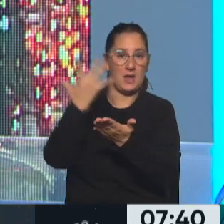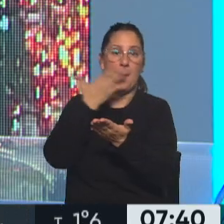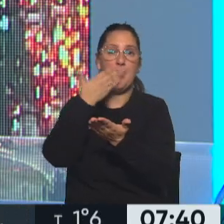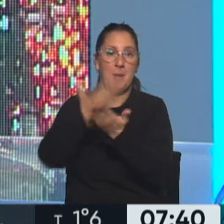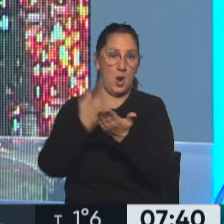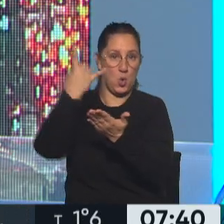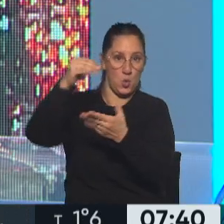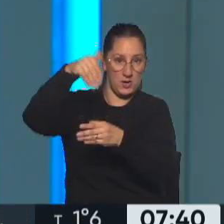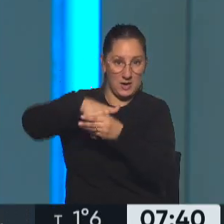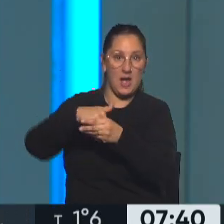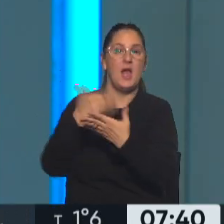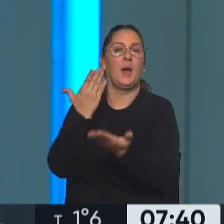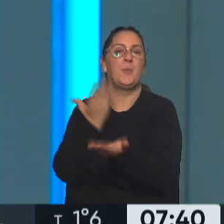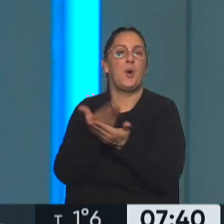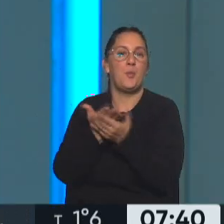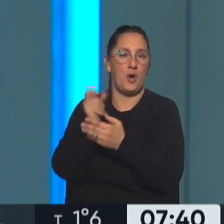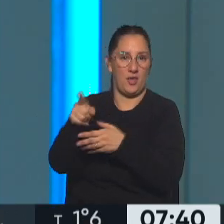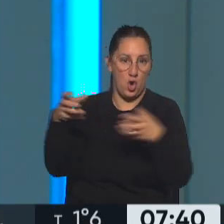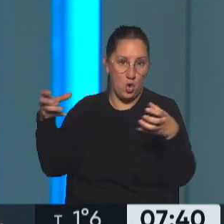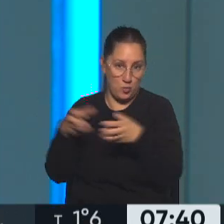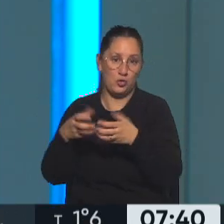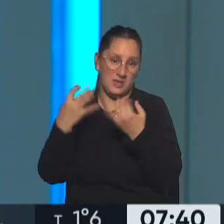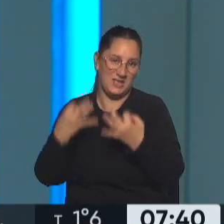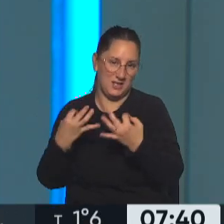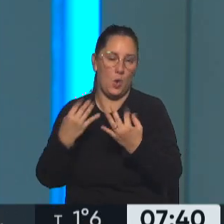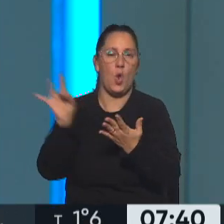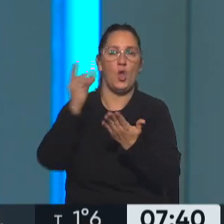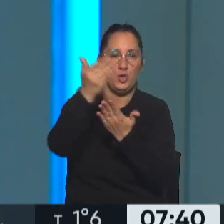única que está proponiendo la oposición y que va a tener claramente dictamen durante el día de hoy.